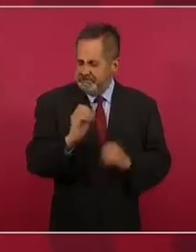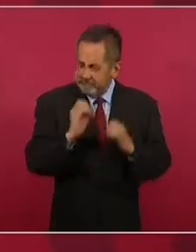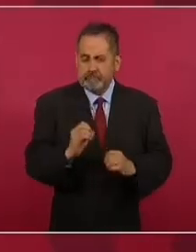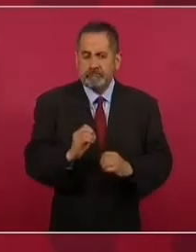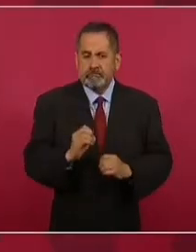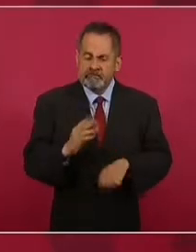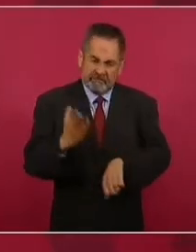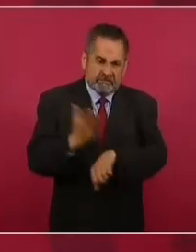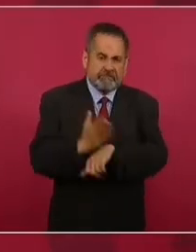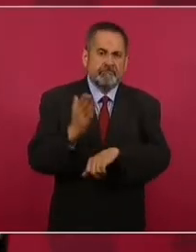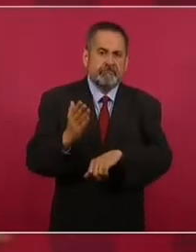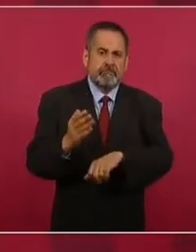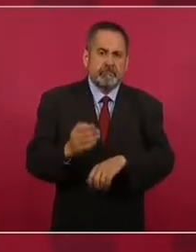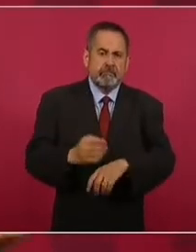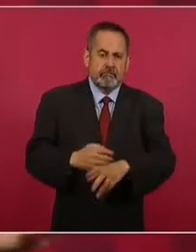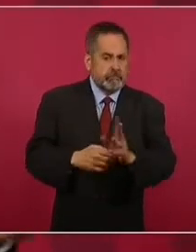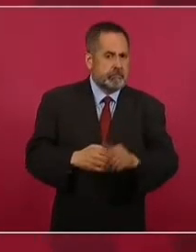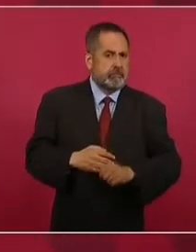porque antes